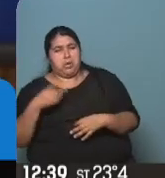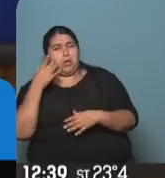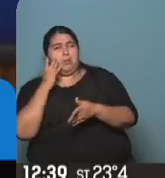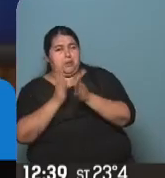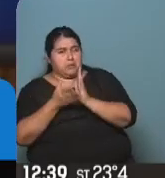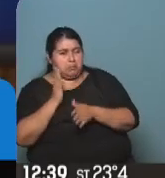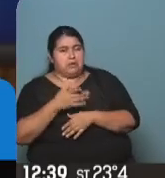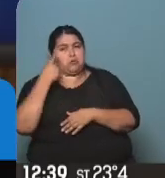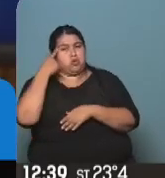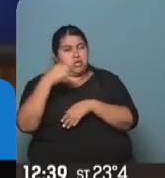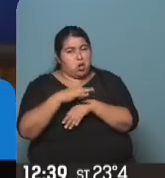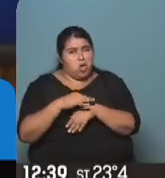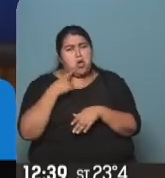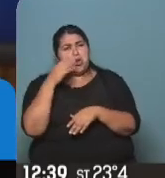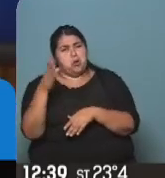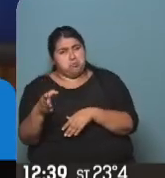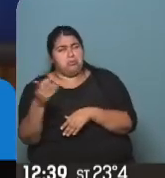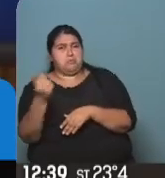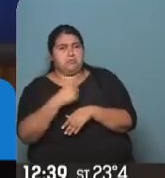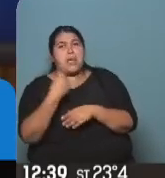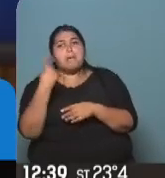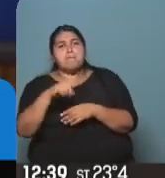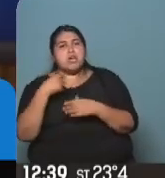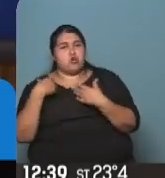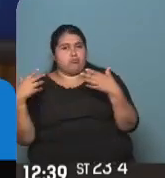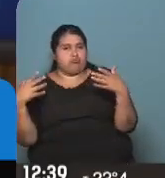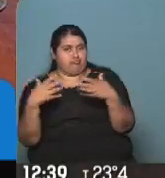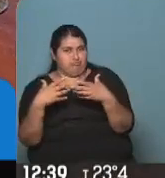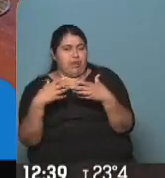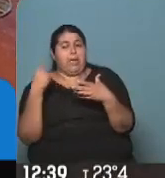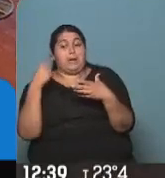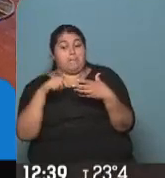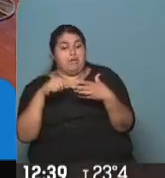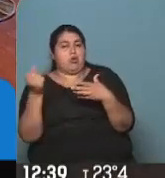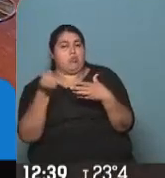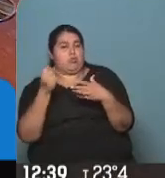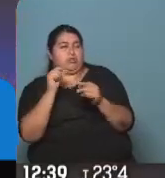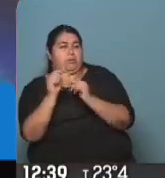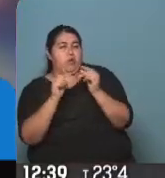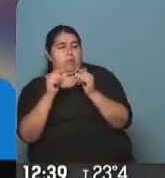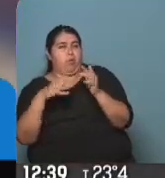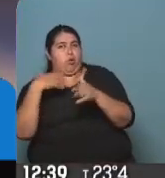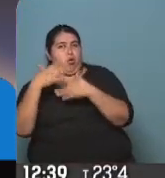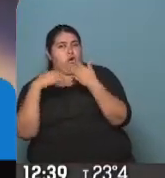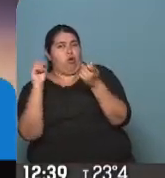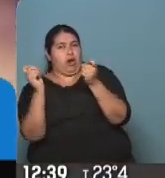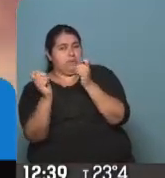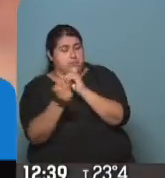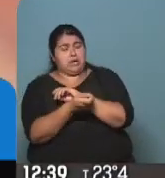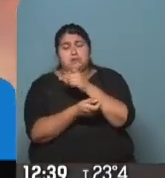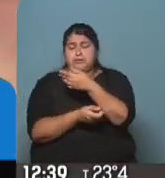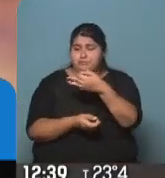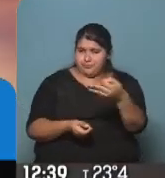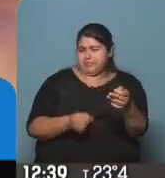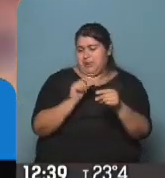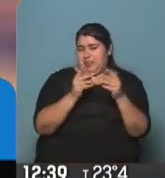tratamiento psicológico, pero en comunidad. Y para eso hay que ir transformando el sistema, ¿no? Eso te iba a decir, tenemos que ir terminando, pero es importante no